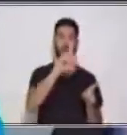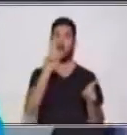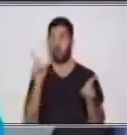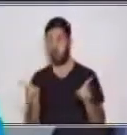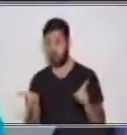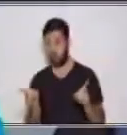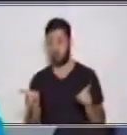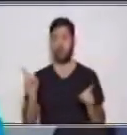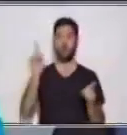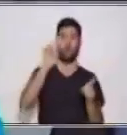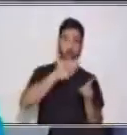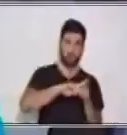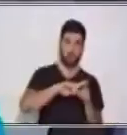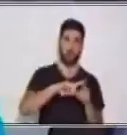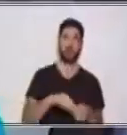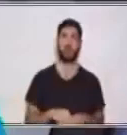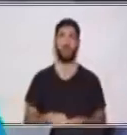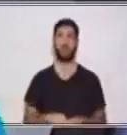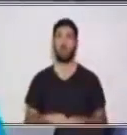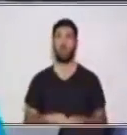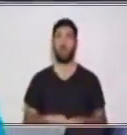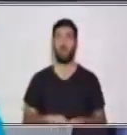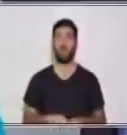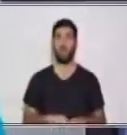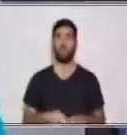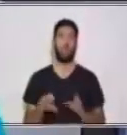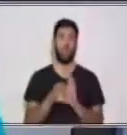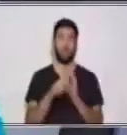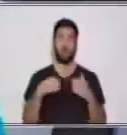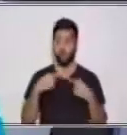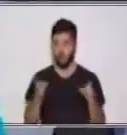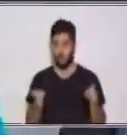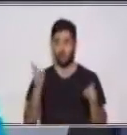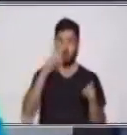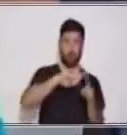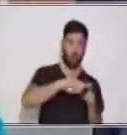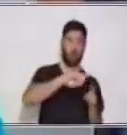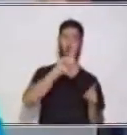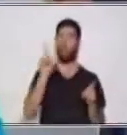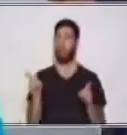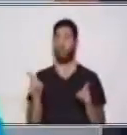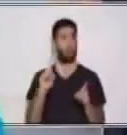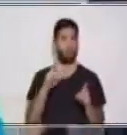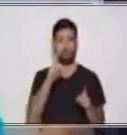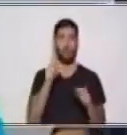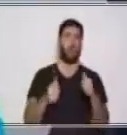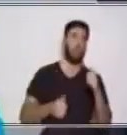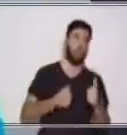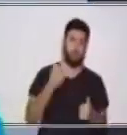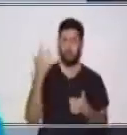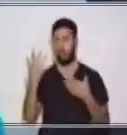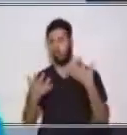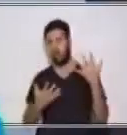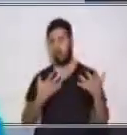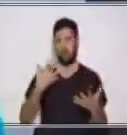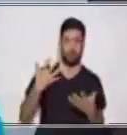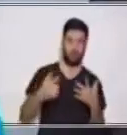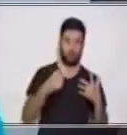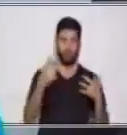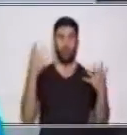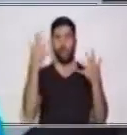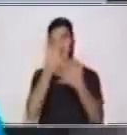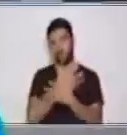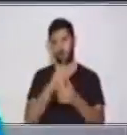reloj. No en un caso vas a usarlo de un lado y en el otro de otro, porque entonces ahí vas a tender a tener una